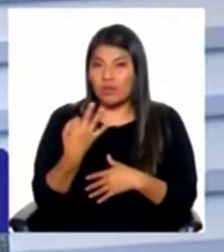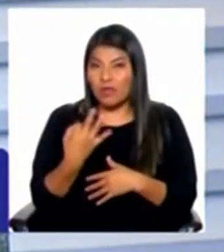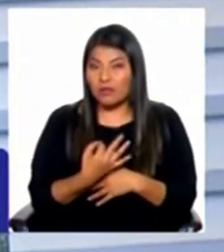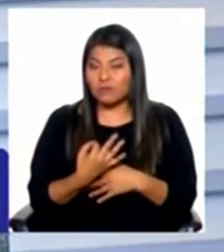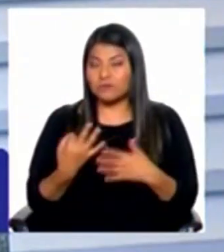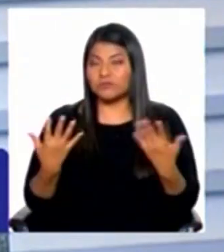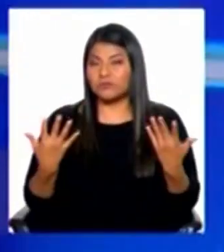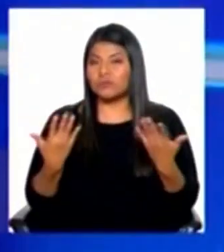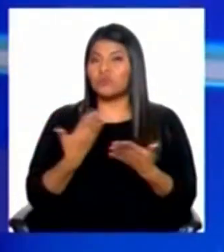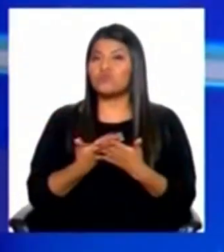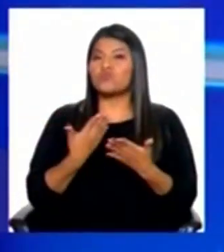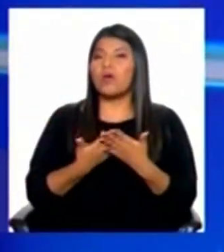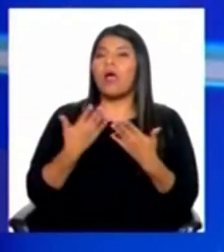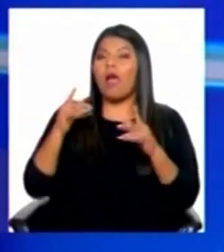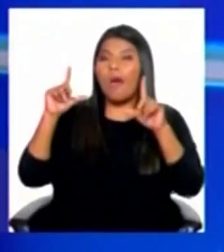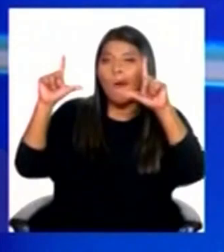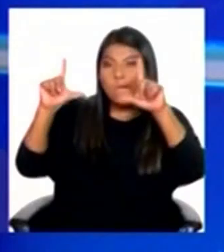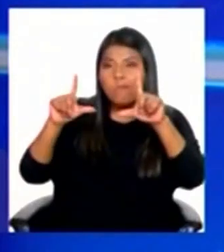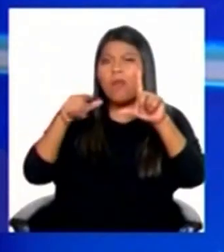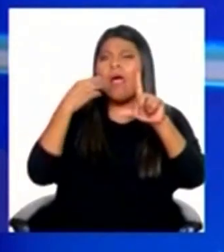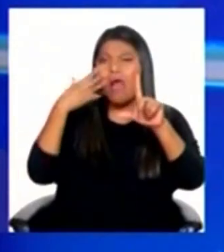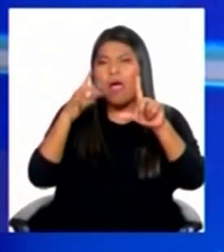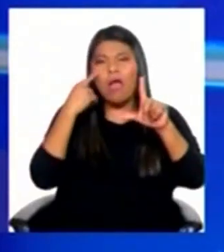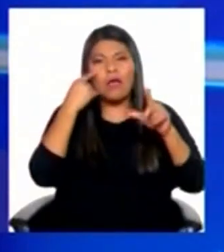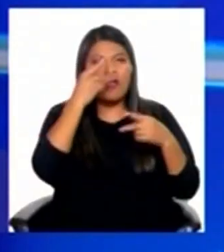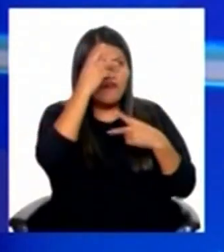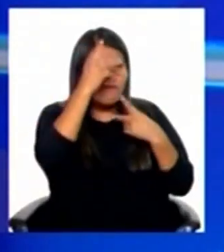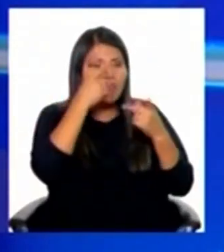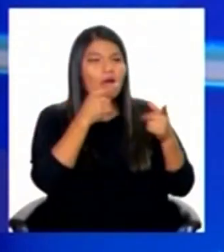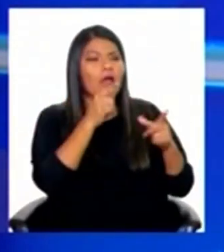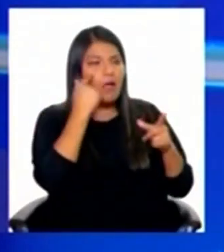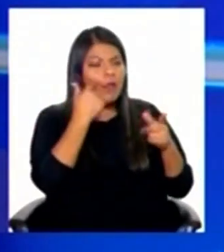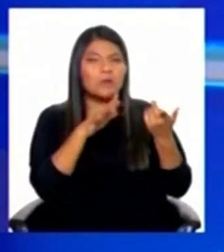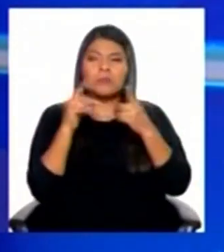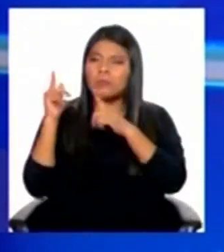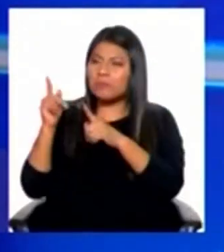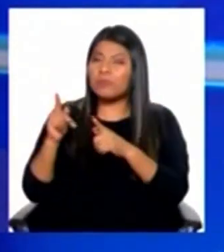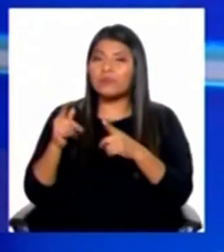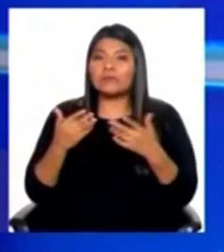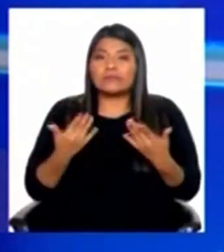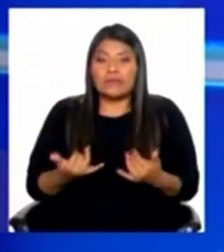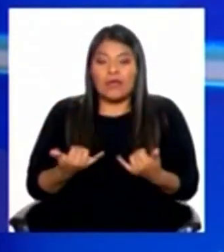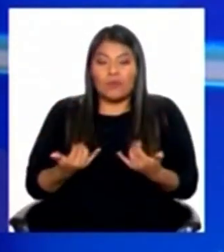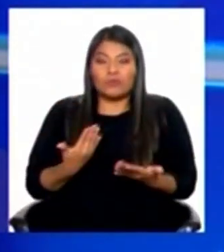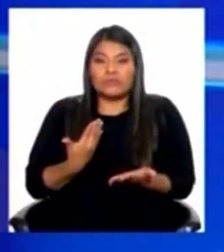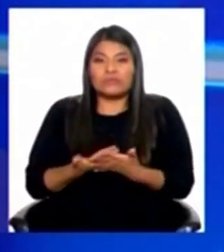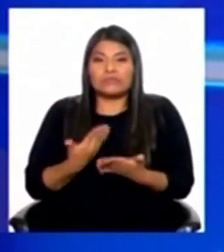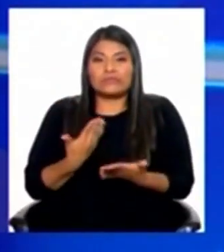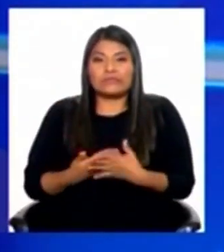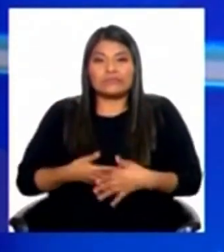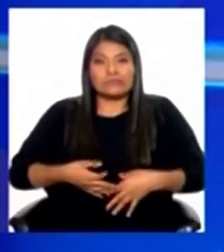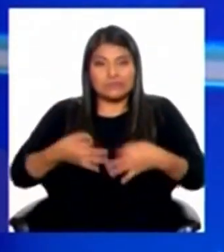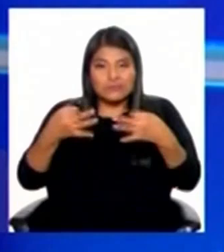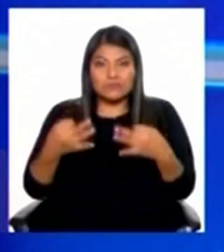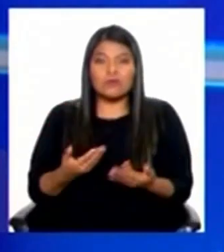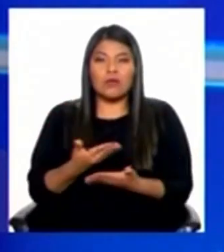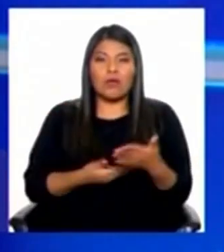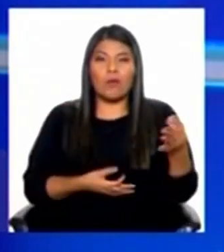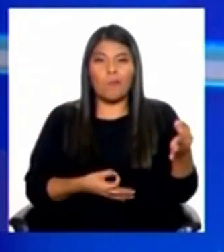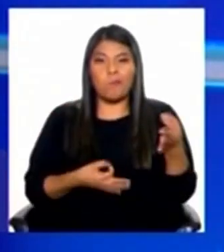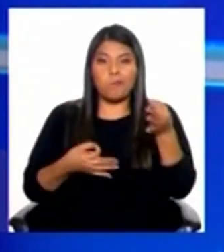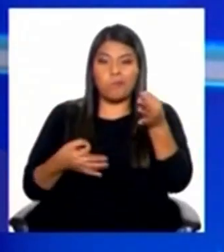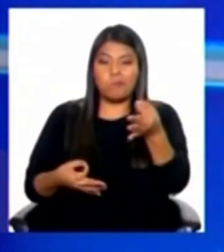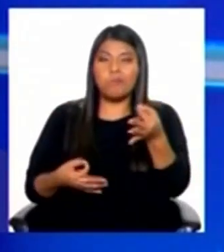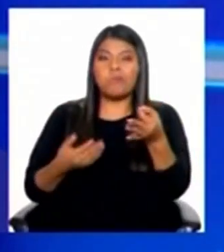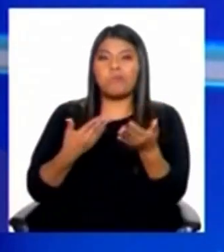pueda ver solo en la televisión, quizás en una red social, el hecho de que vierta amenazas, sino que tienen que llevar esa evidencia formalizada